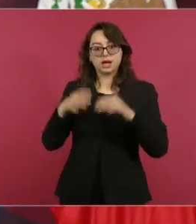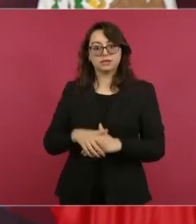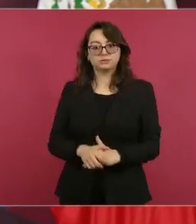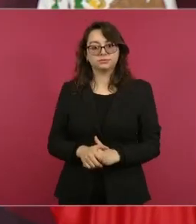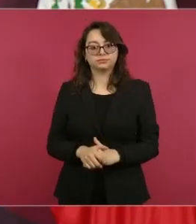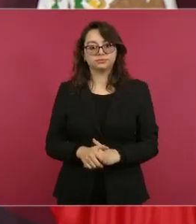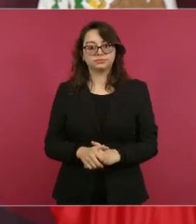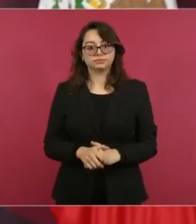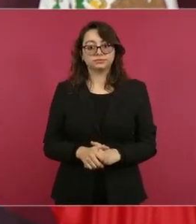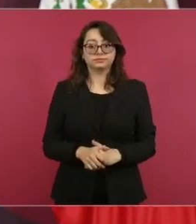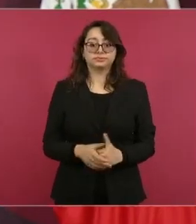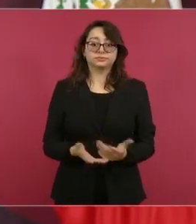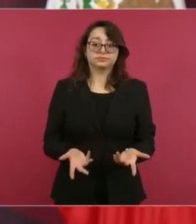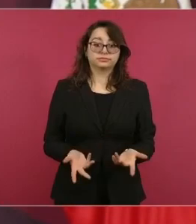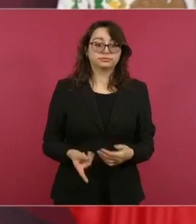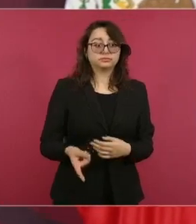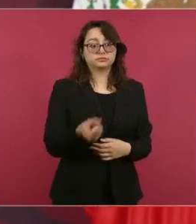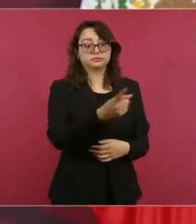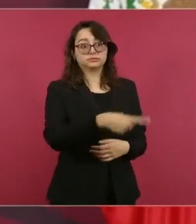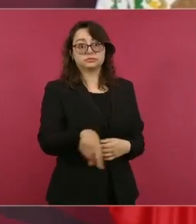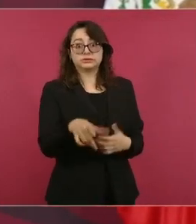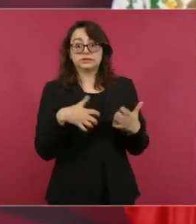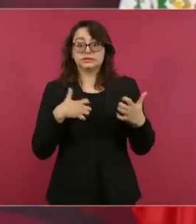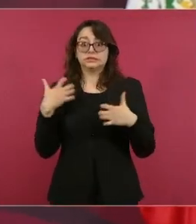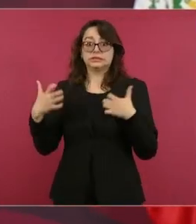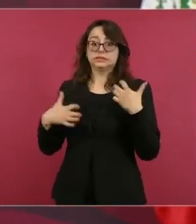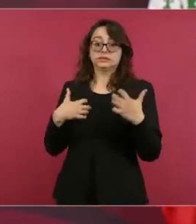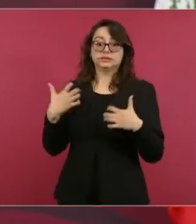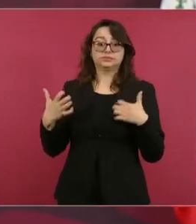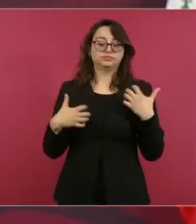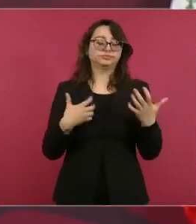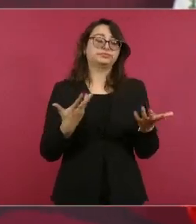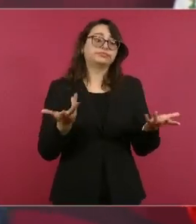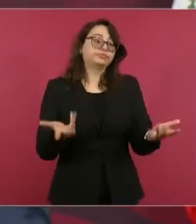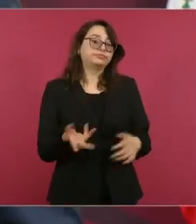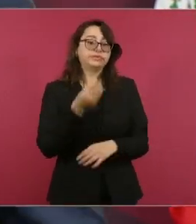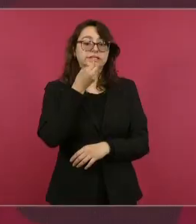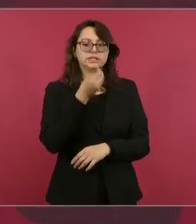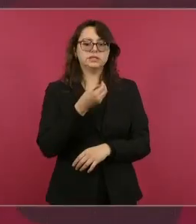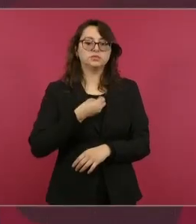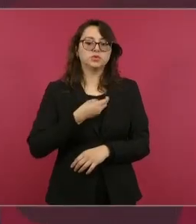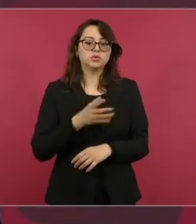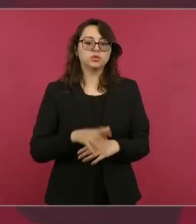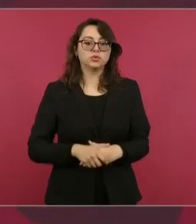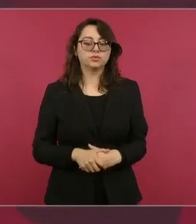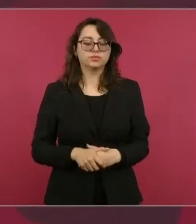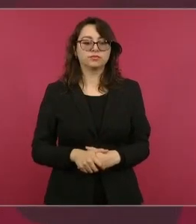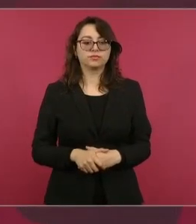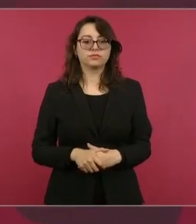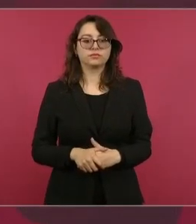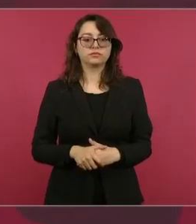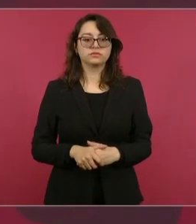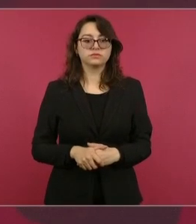Aunque se moleste, pero lo bueno es que como ya no ven las mañaneras los